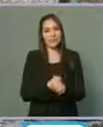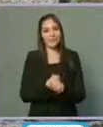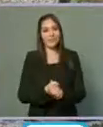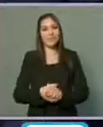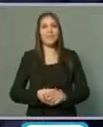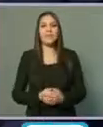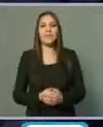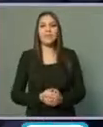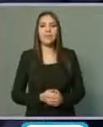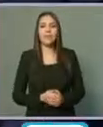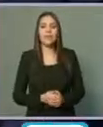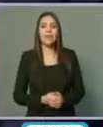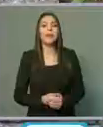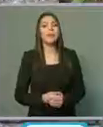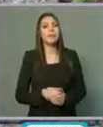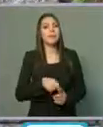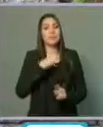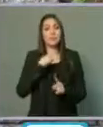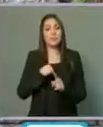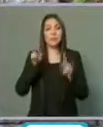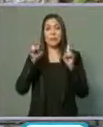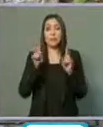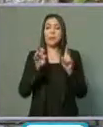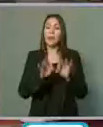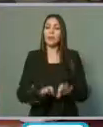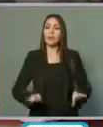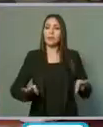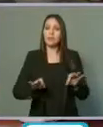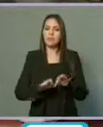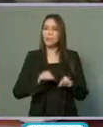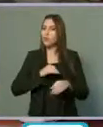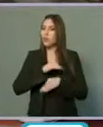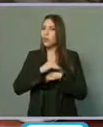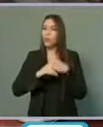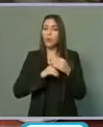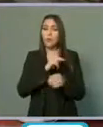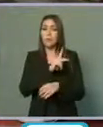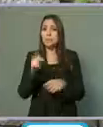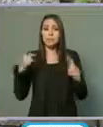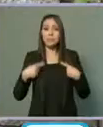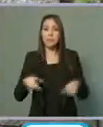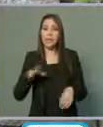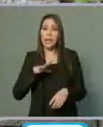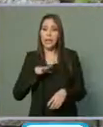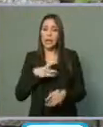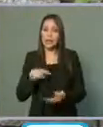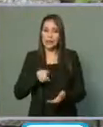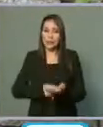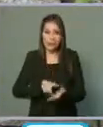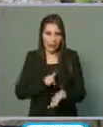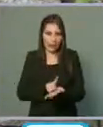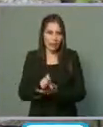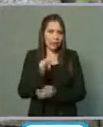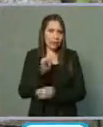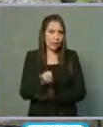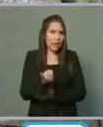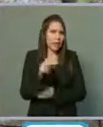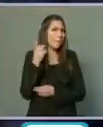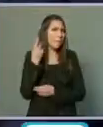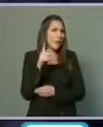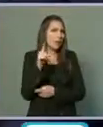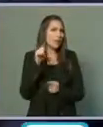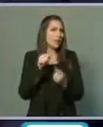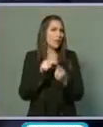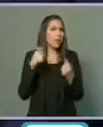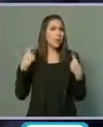pues importante, todos tenemos derechos, pero yo quiero saber para estas personas que viven con una discapacidad, para la ley, ¿qué es una persona